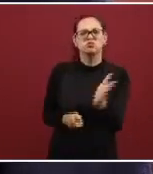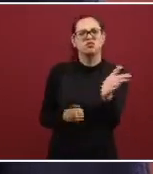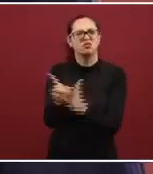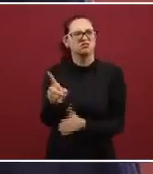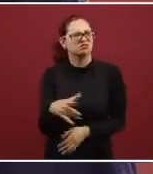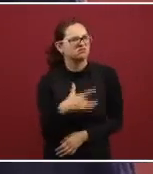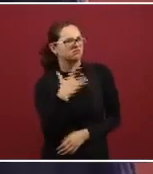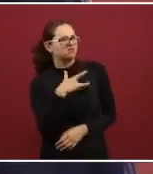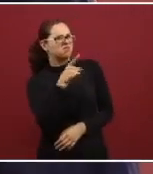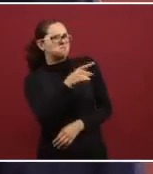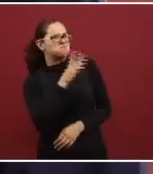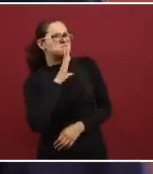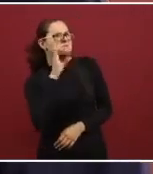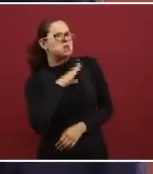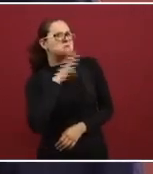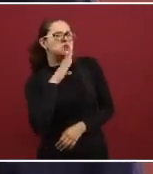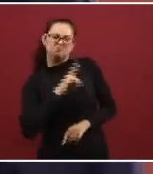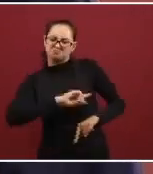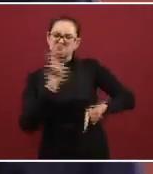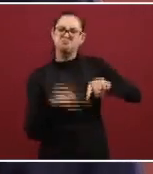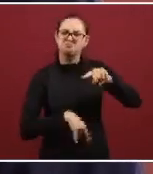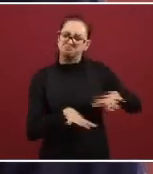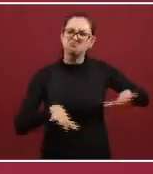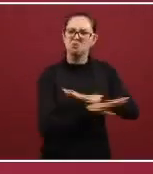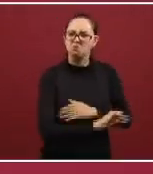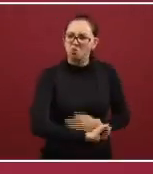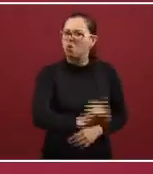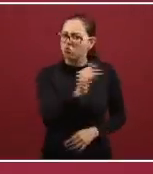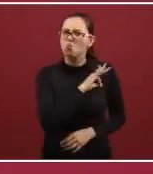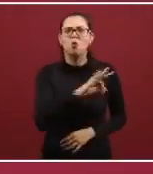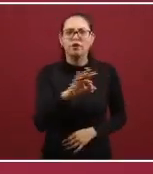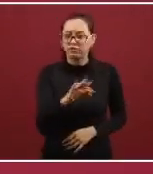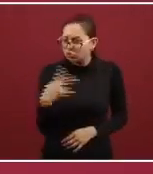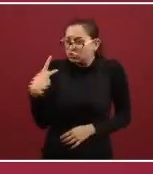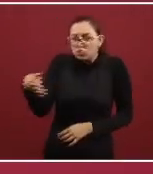forma de su gobierno. Es un principio democrático.